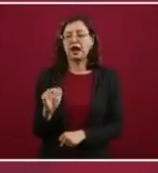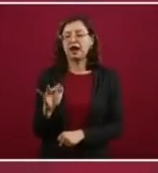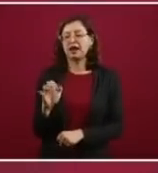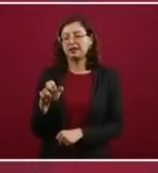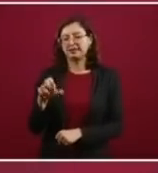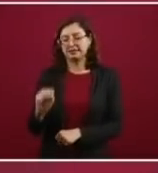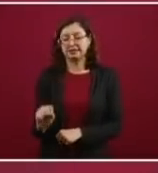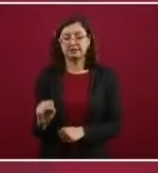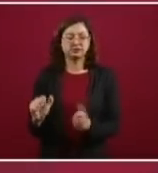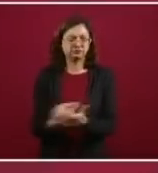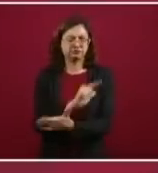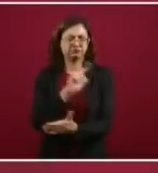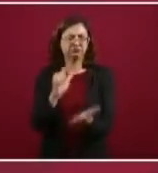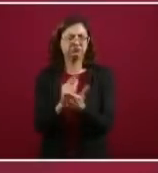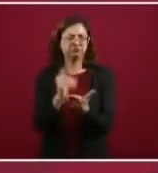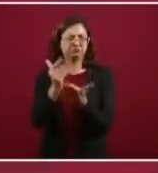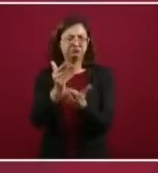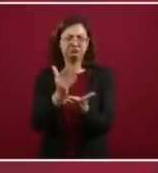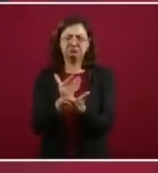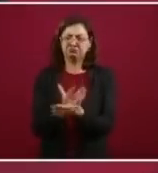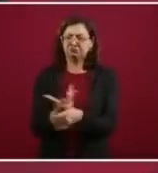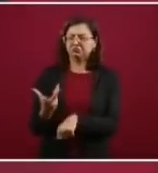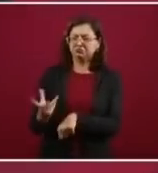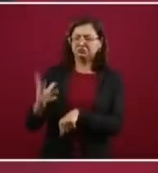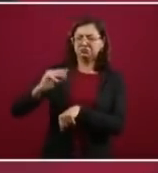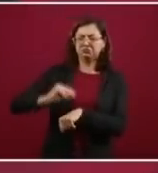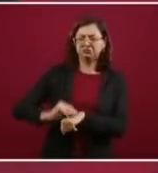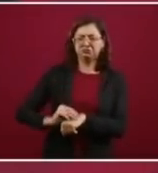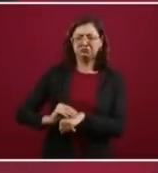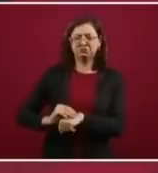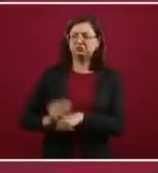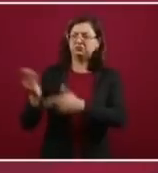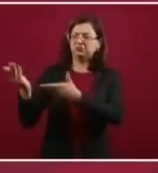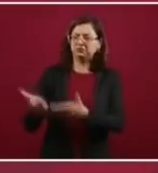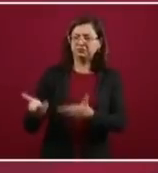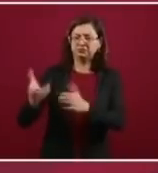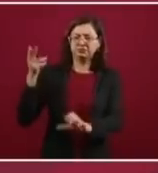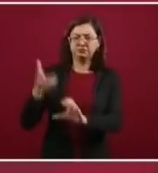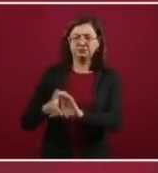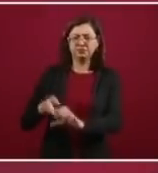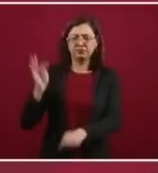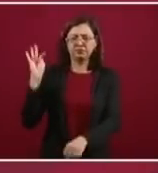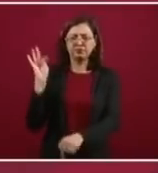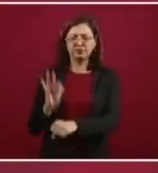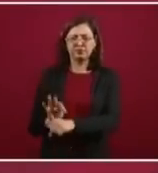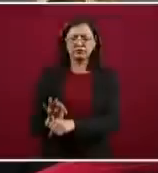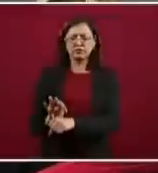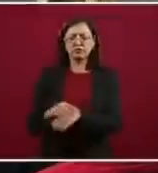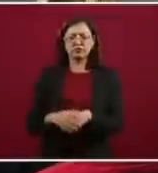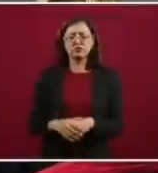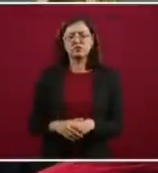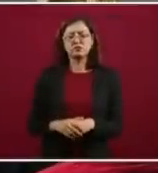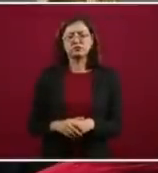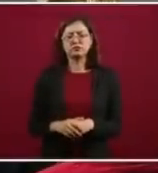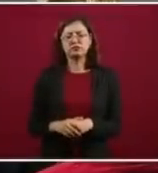Entonces, ese es el marco legal. Lo demás, pues son